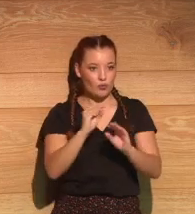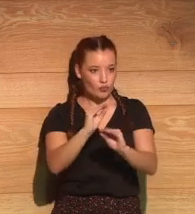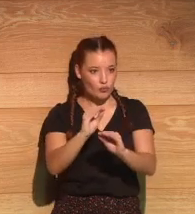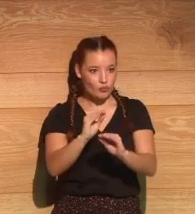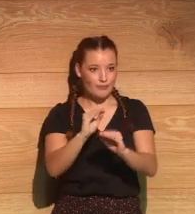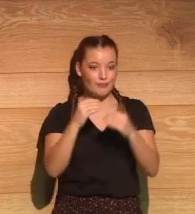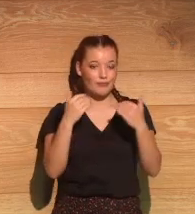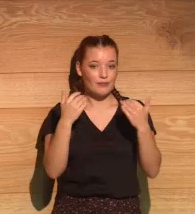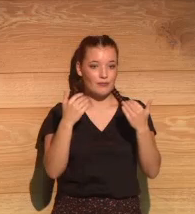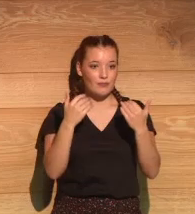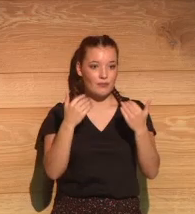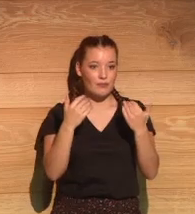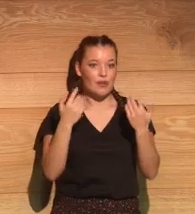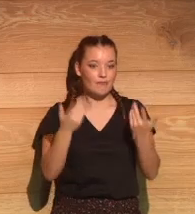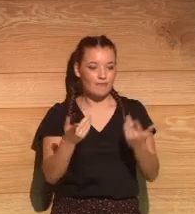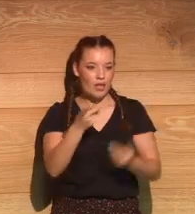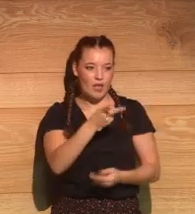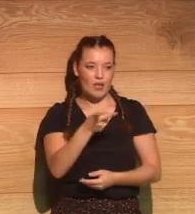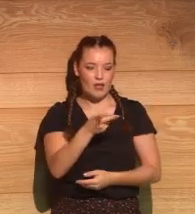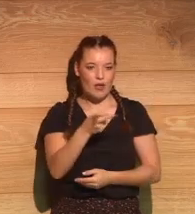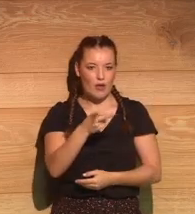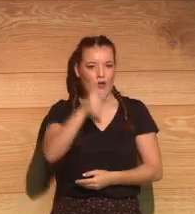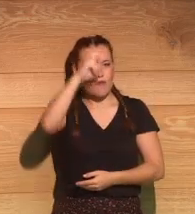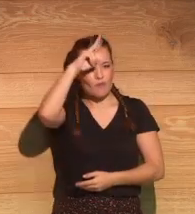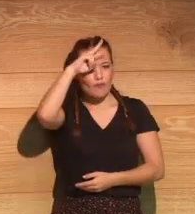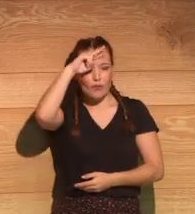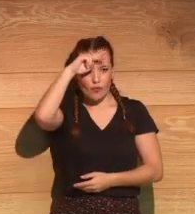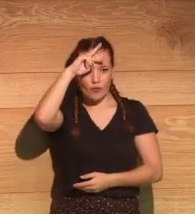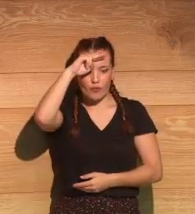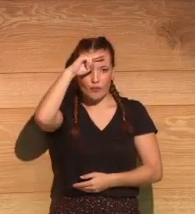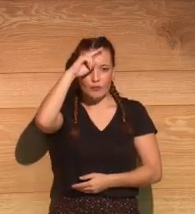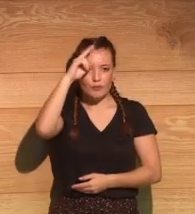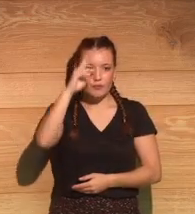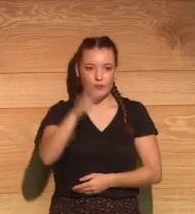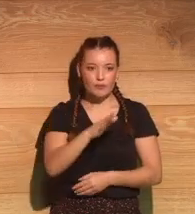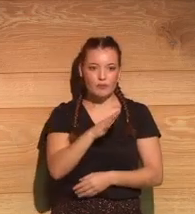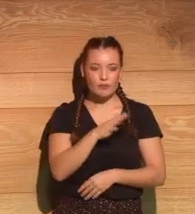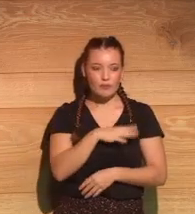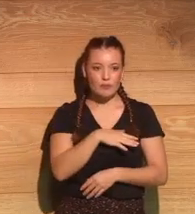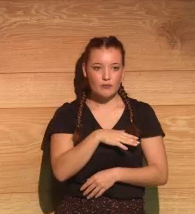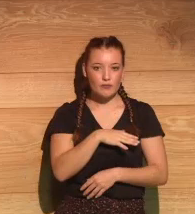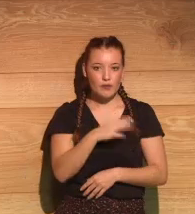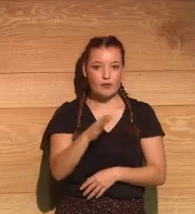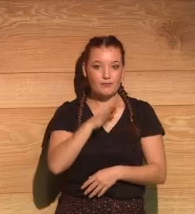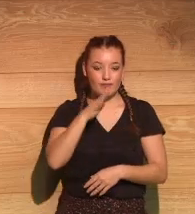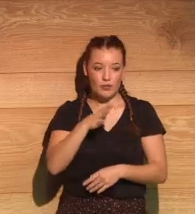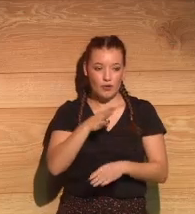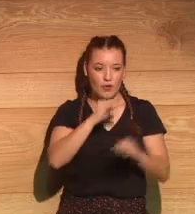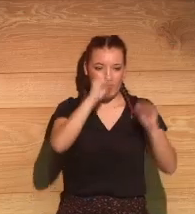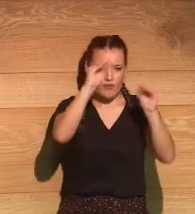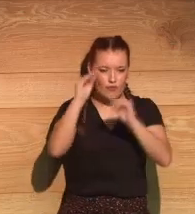mismas historias. Esto es lo que a mí me empieza a preocupar mucho, de que las